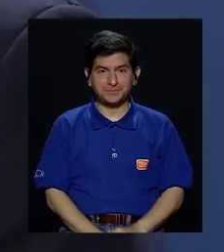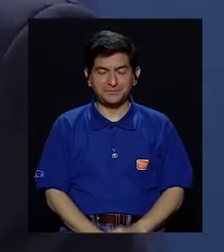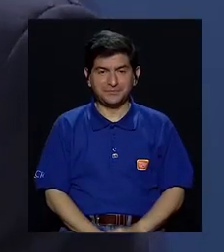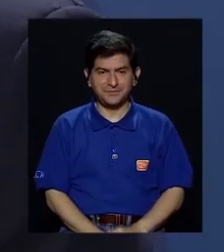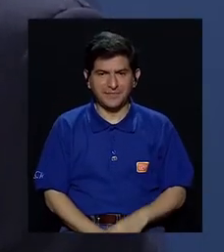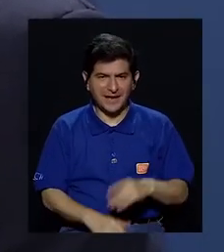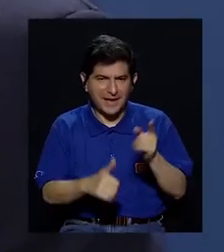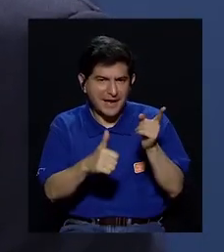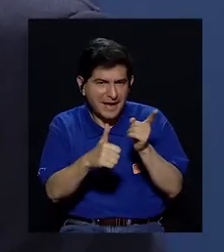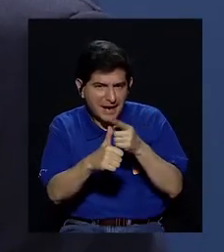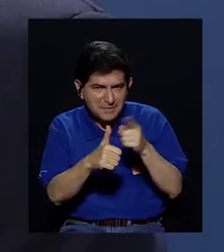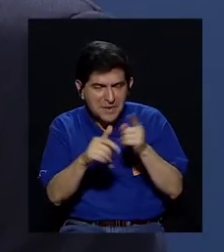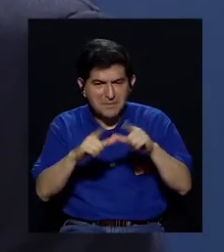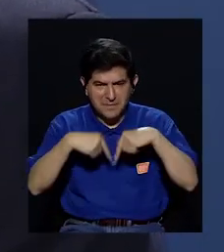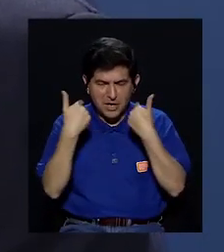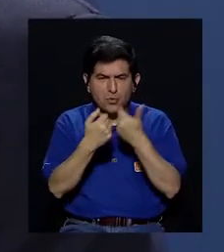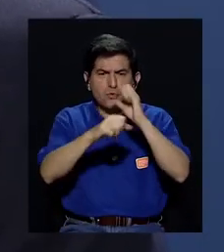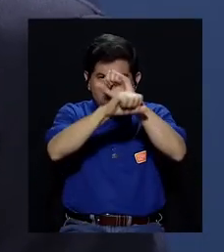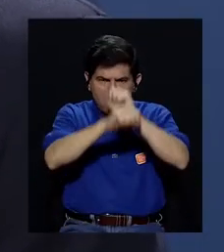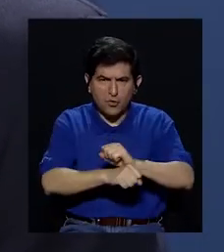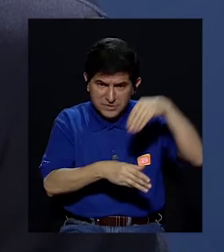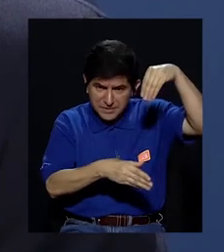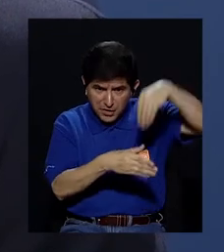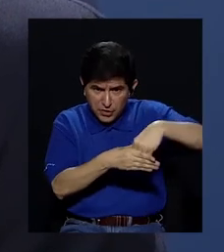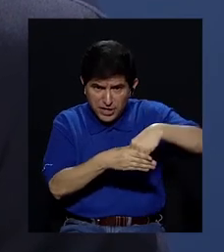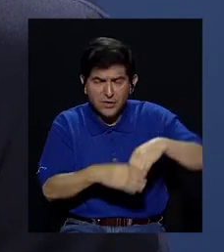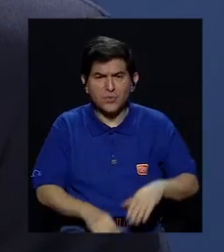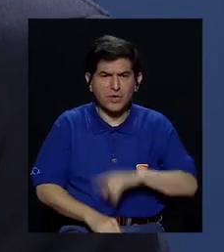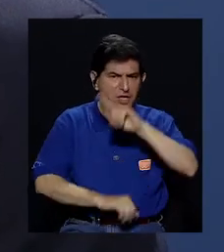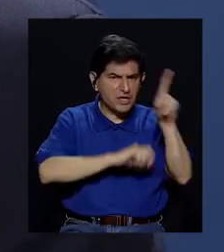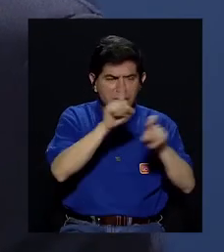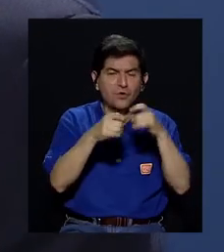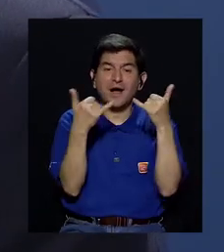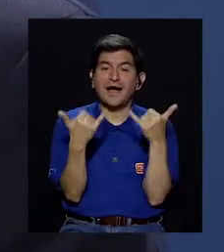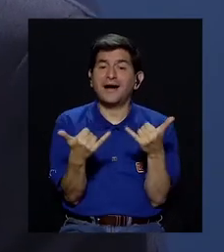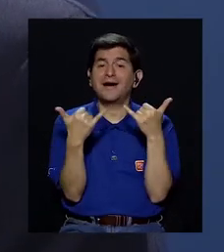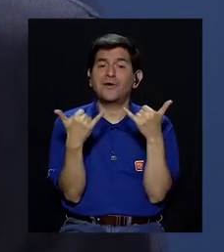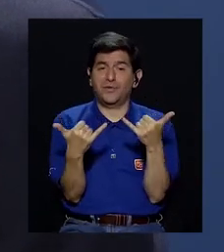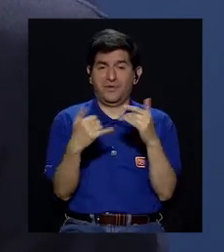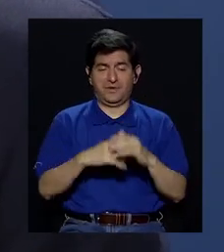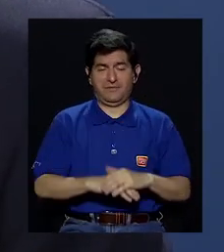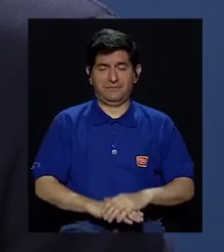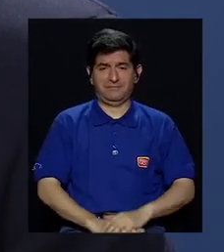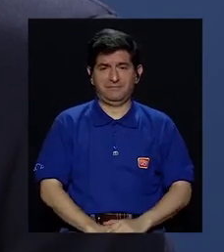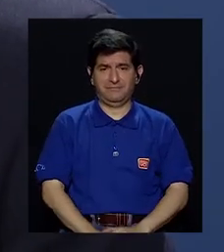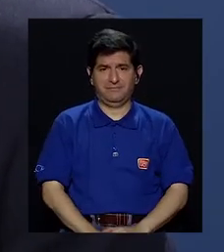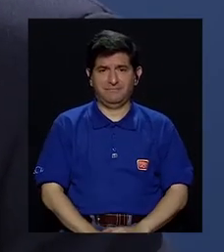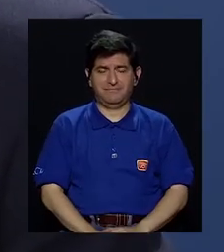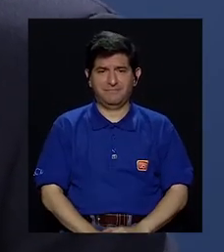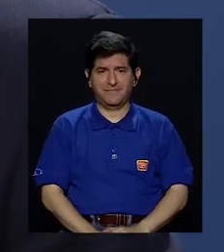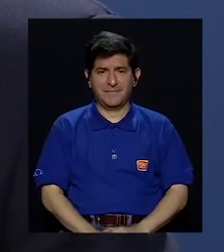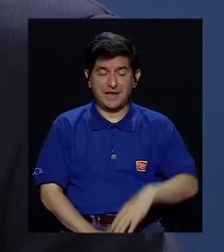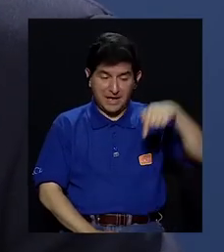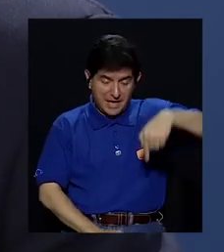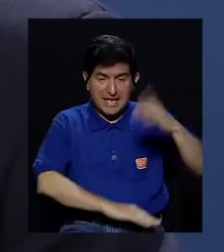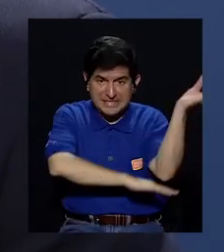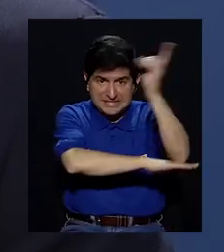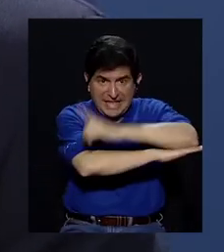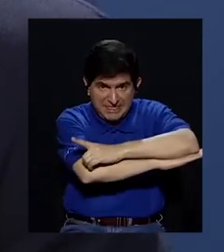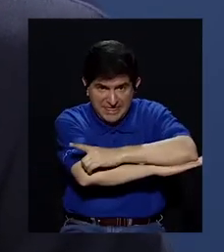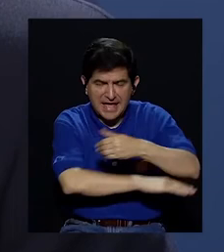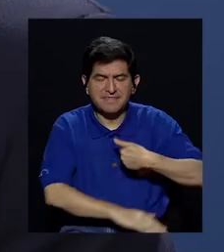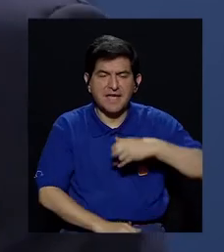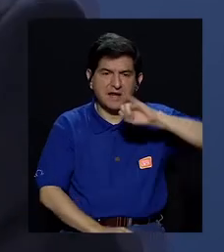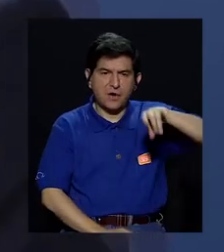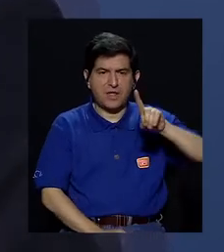siempre es el primer conservador que también están las encuestas en este momento y este día